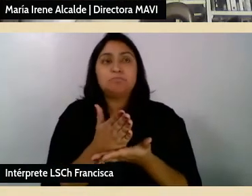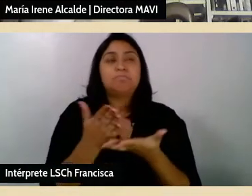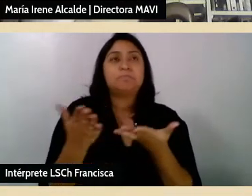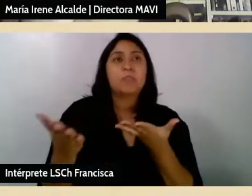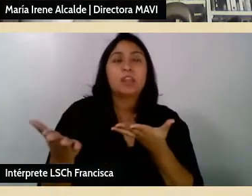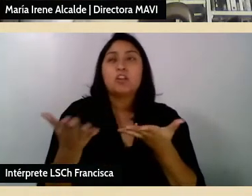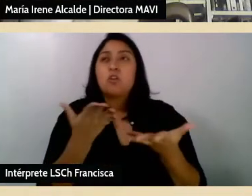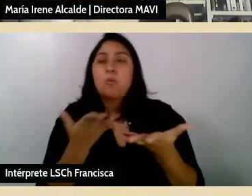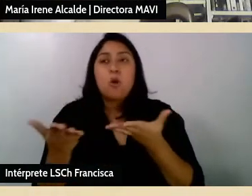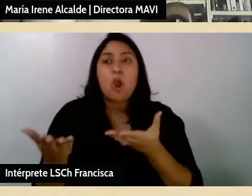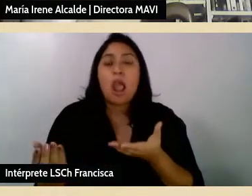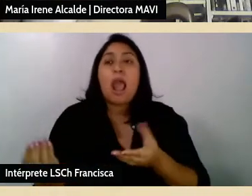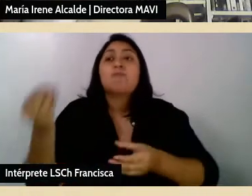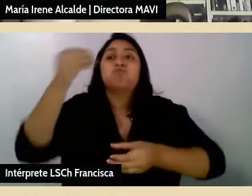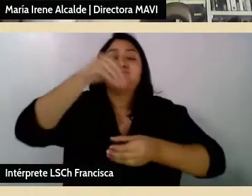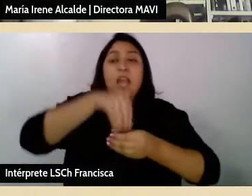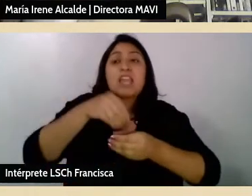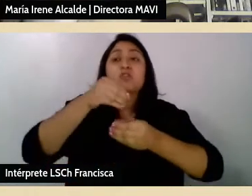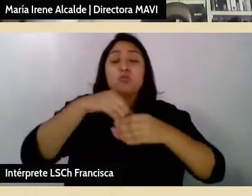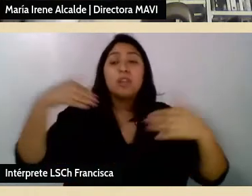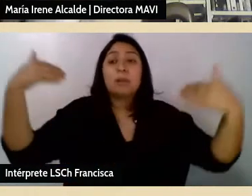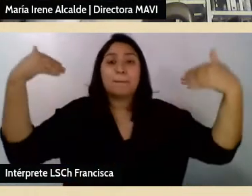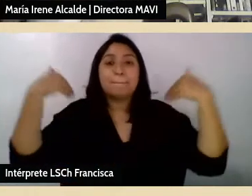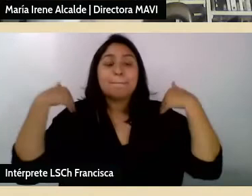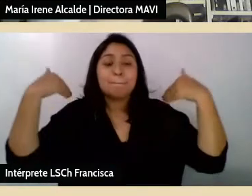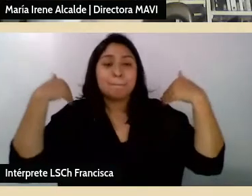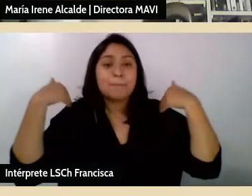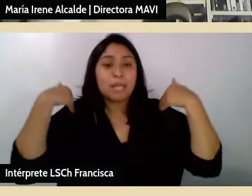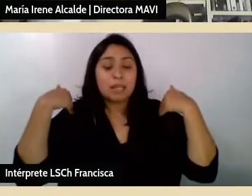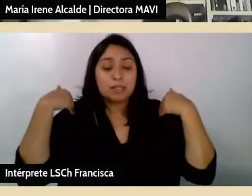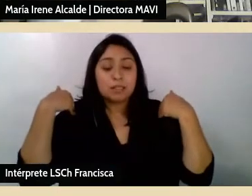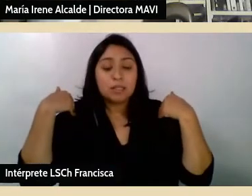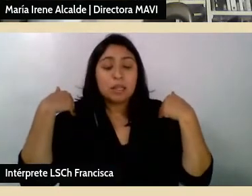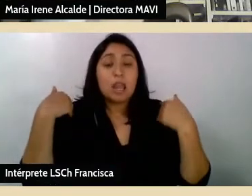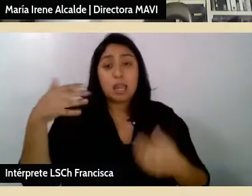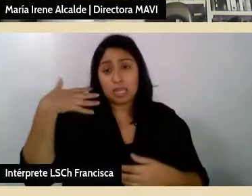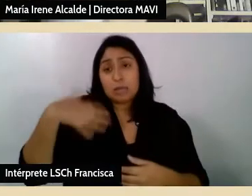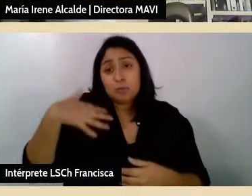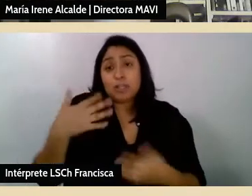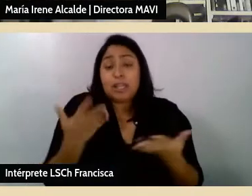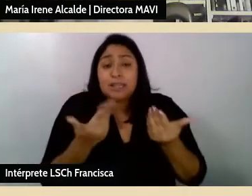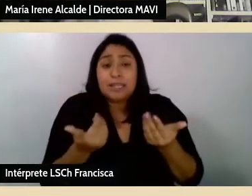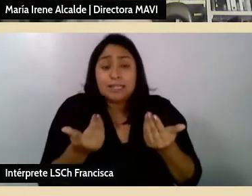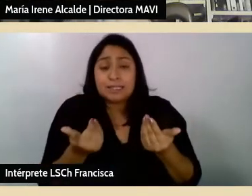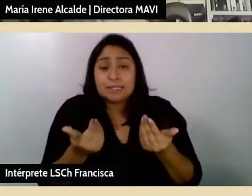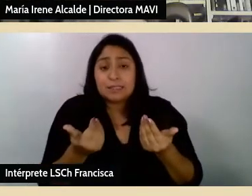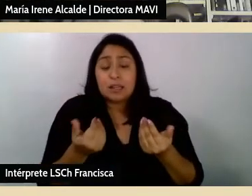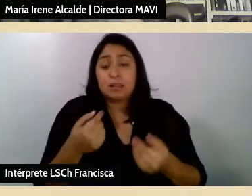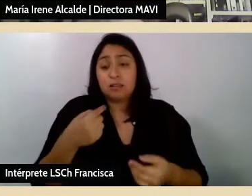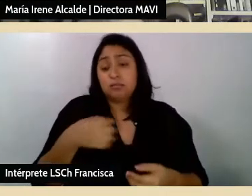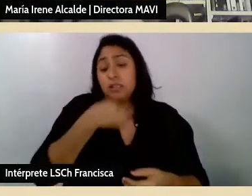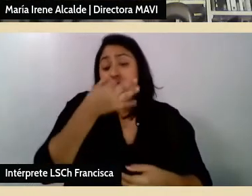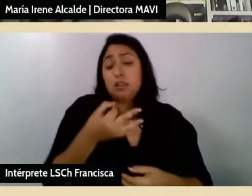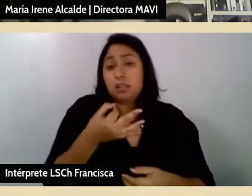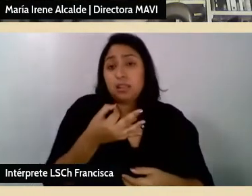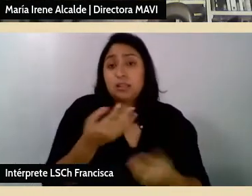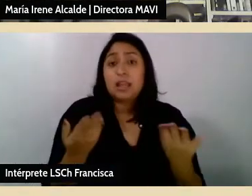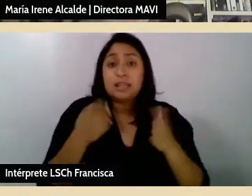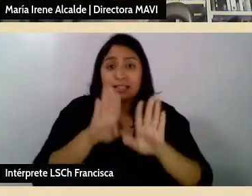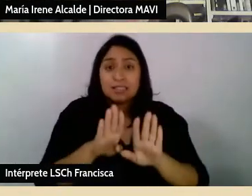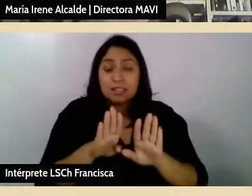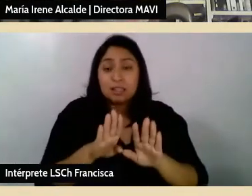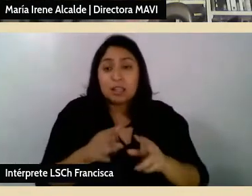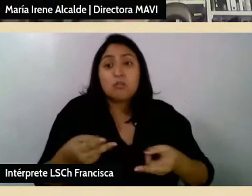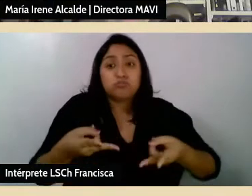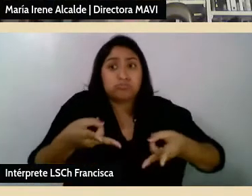a incorporar estas prácticas que son totalmente importantes, necesarias y como dijiste también al final, al cierre, son un